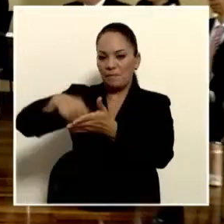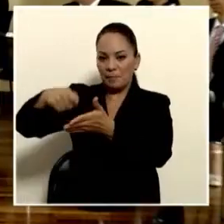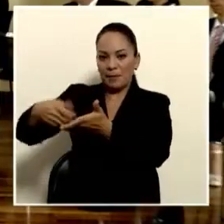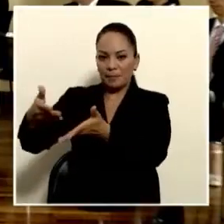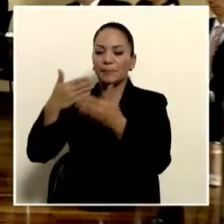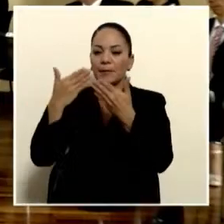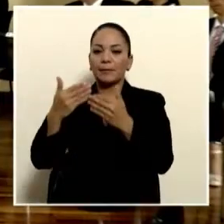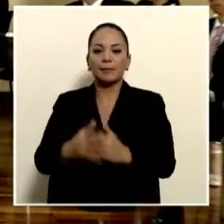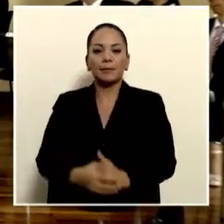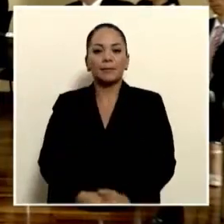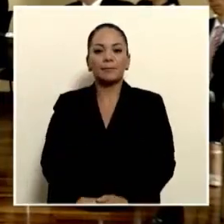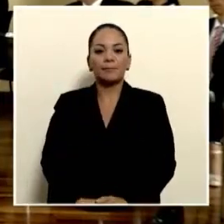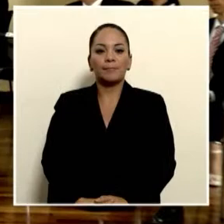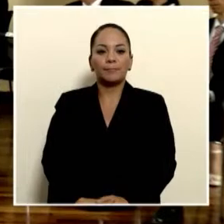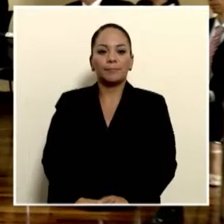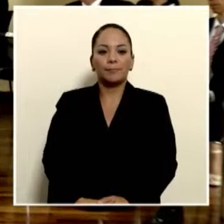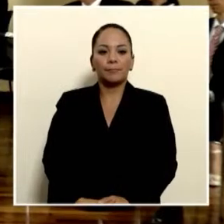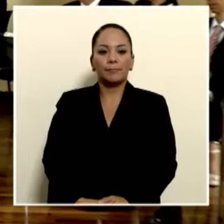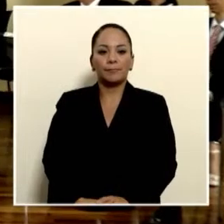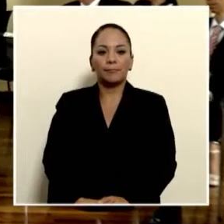gracias.